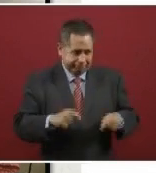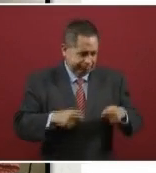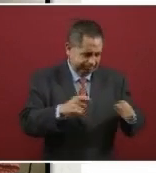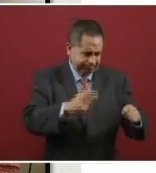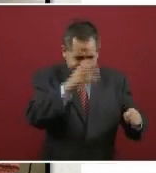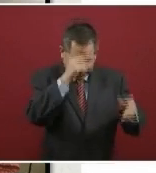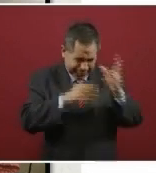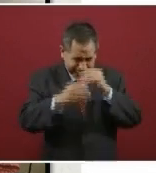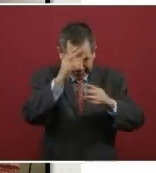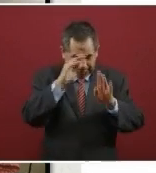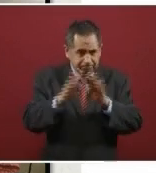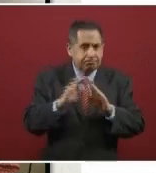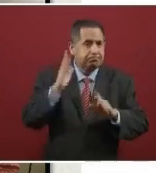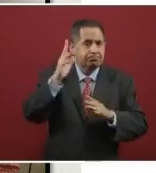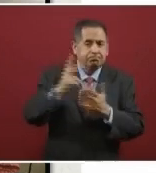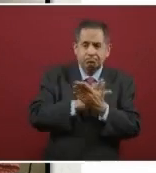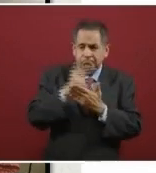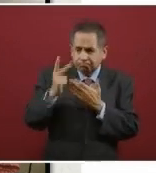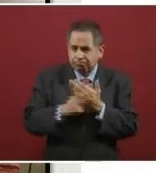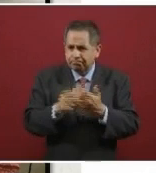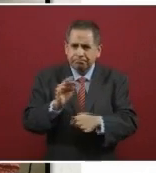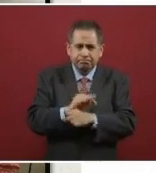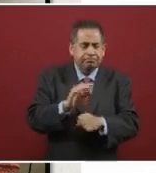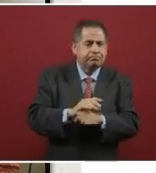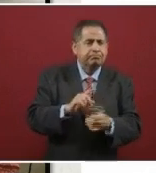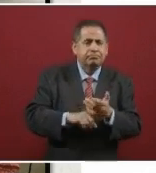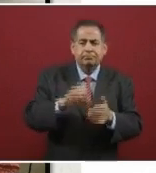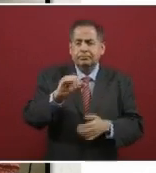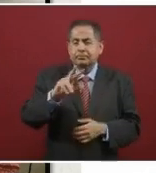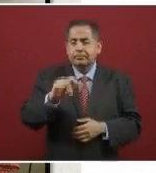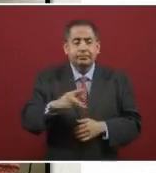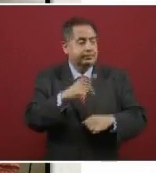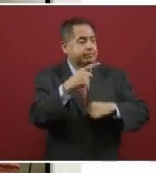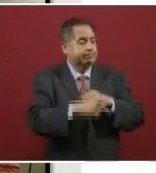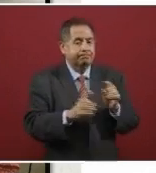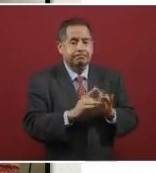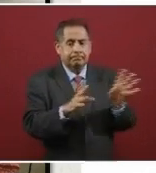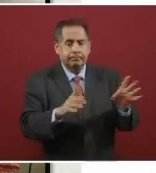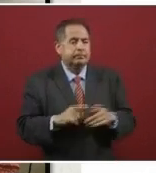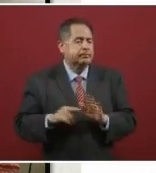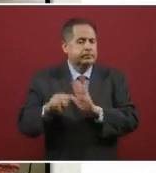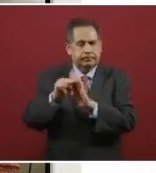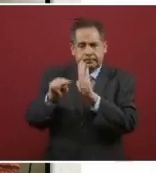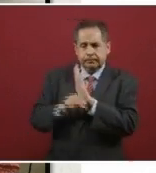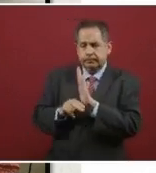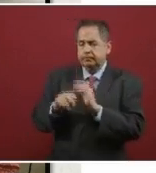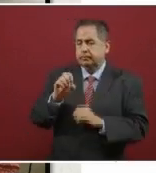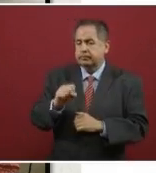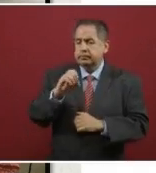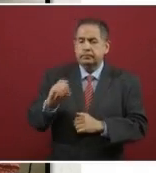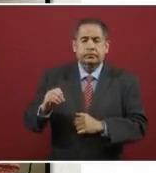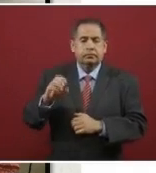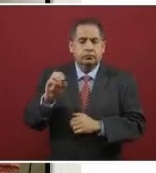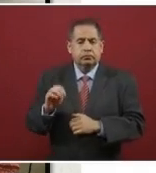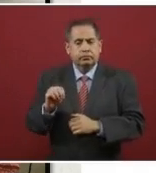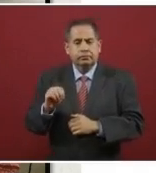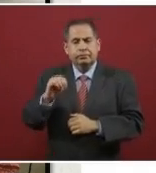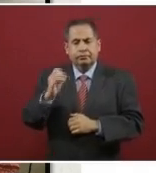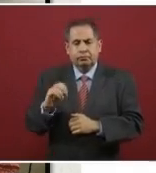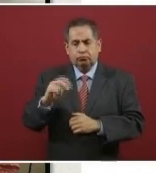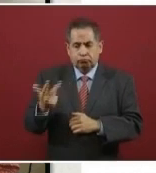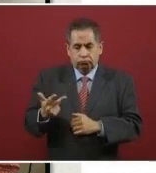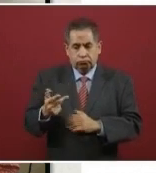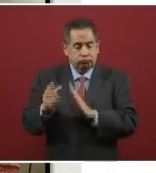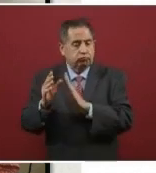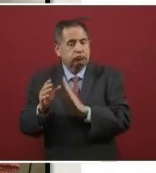tema elaboración de programas especiales de protección civil de acuerdo al riesgo, basado en el estándar de competencia S0908. Aquí se